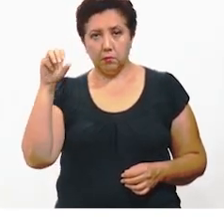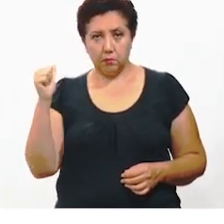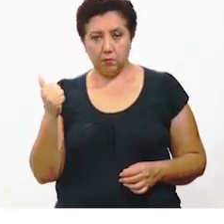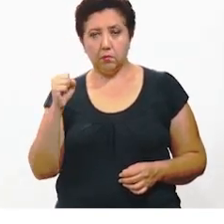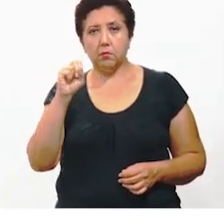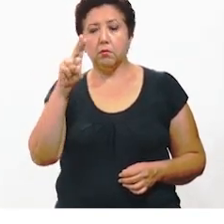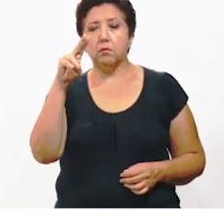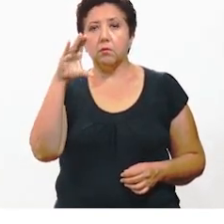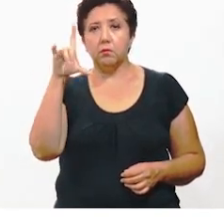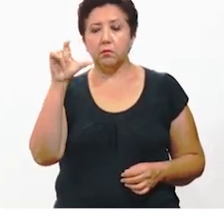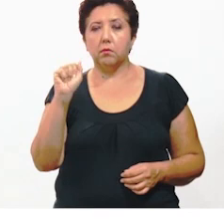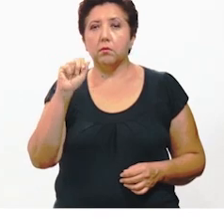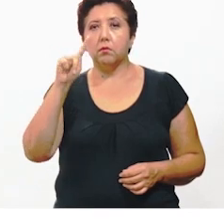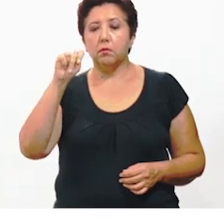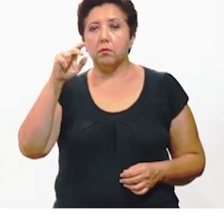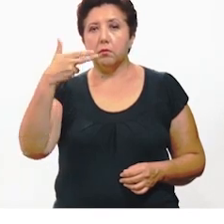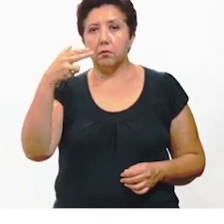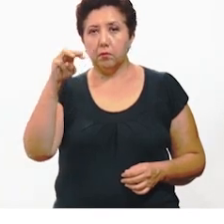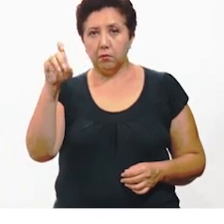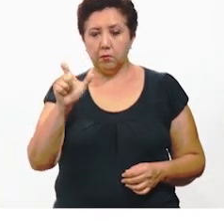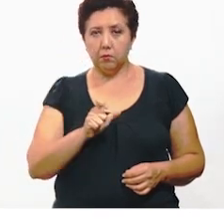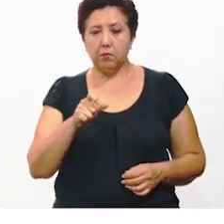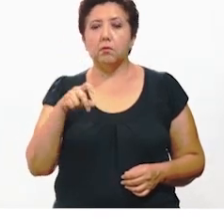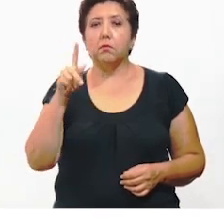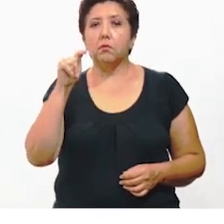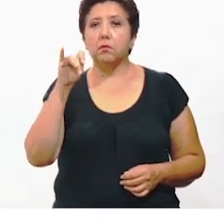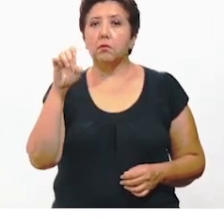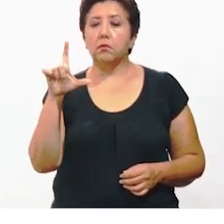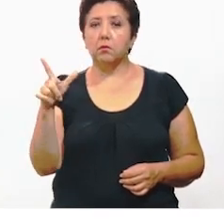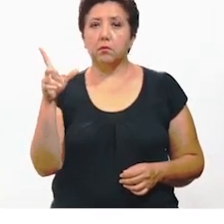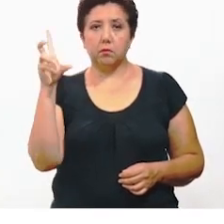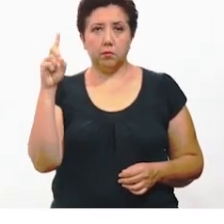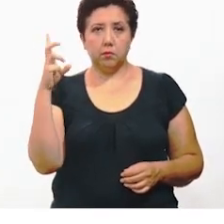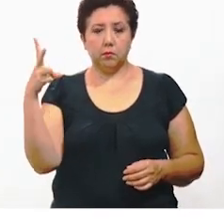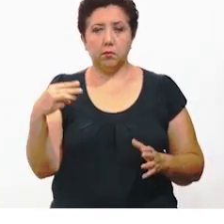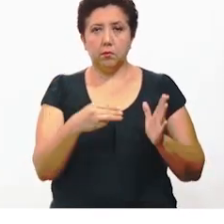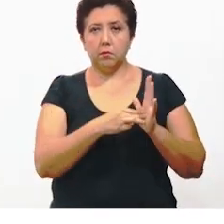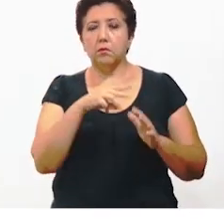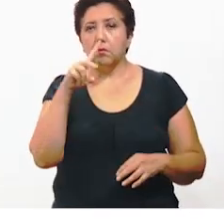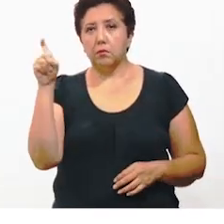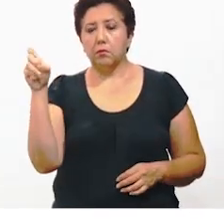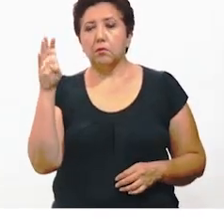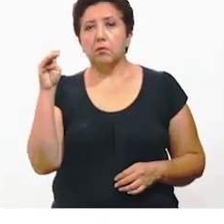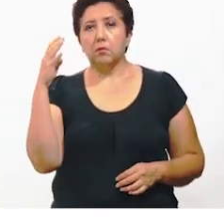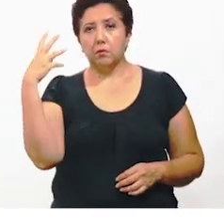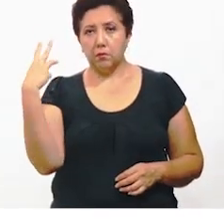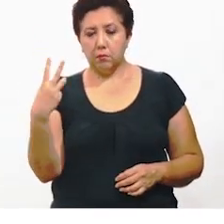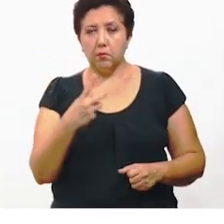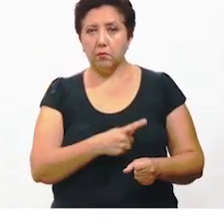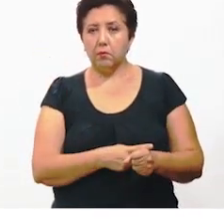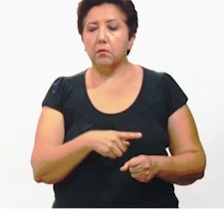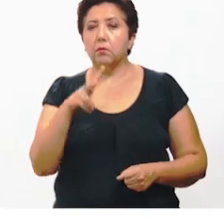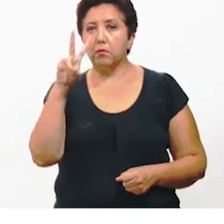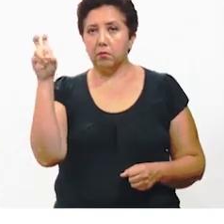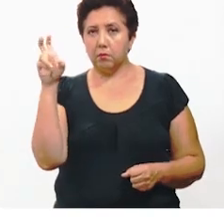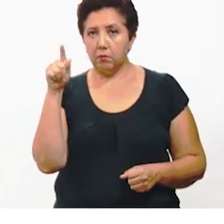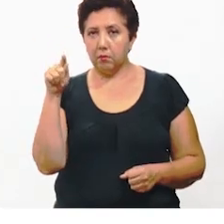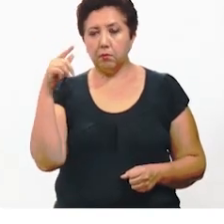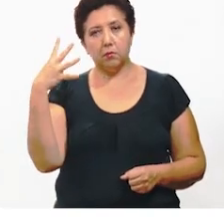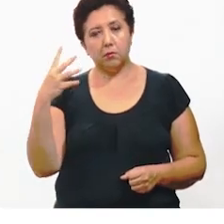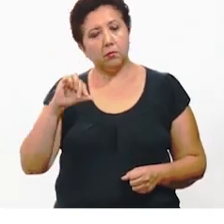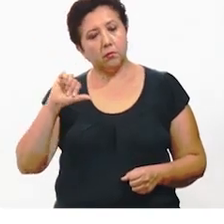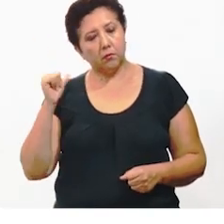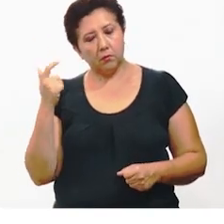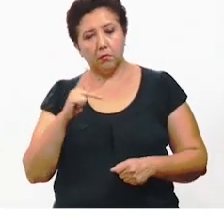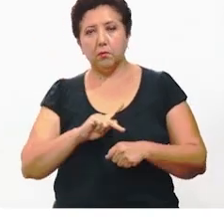Cantunil, Suquilá, Tamec, Tequit y Ticul. De los 32.193 casos positivos, 274